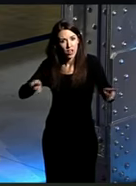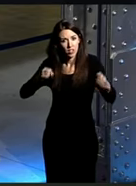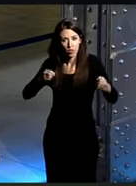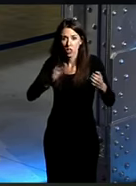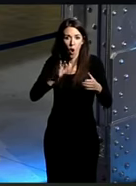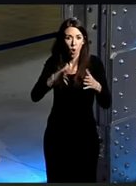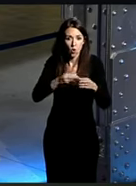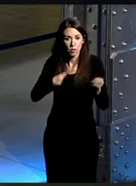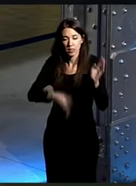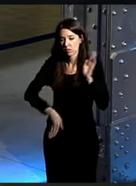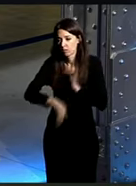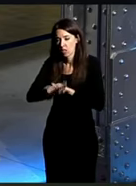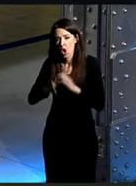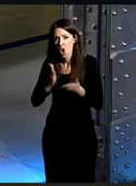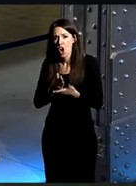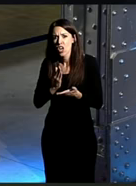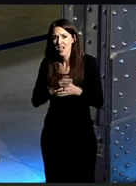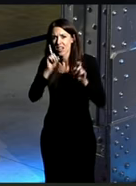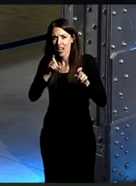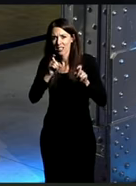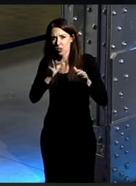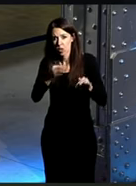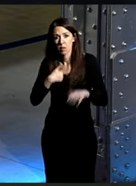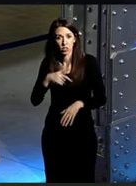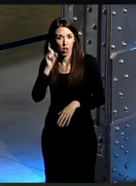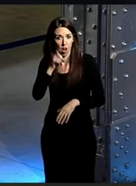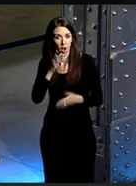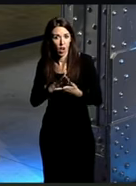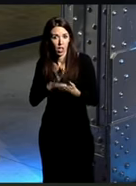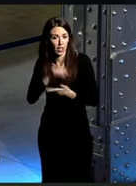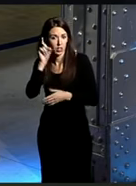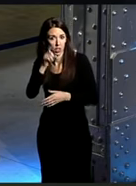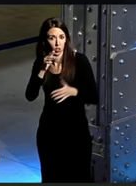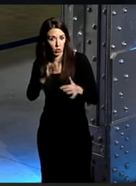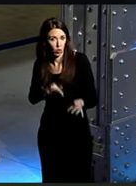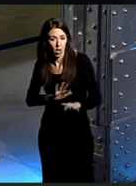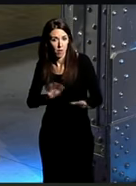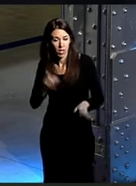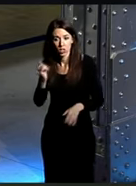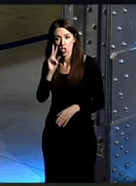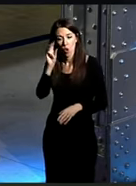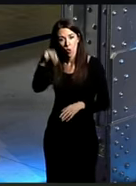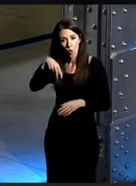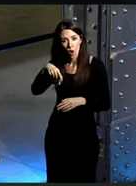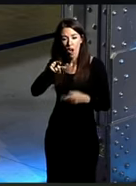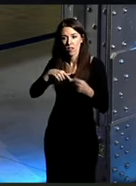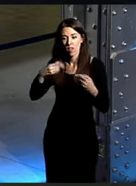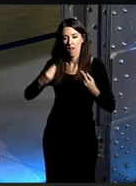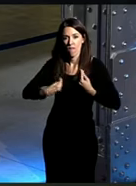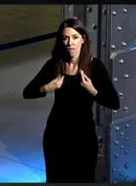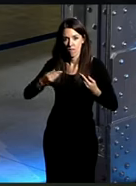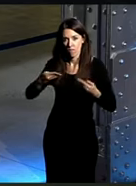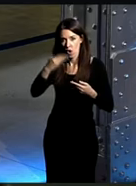la universidad. Porque yo no voy a dar más clases. Y nunca más di clases. En el sentido que daba clases Juan de biología